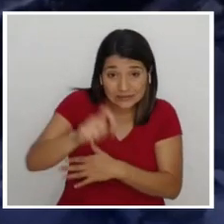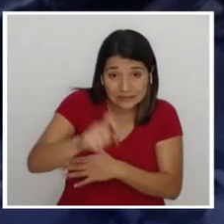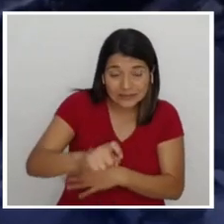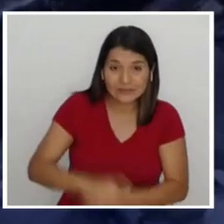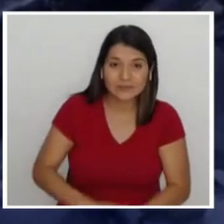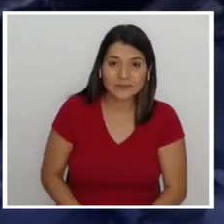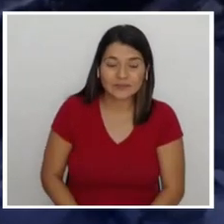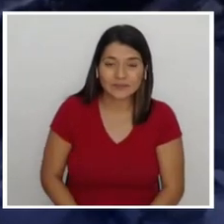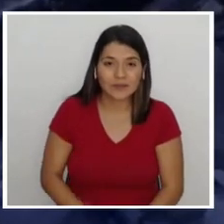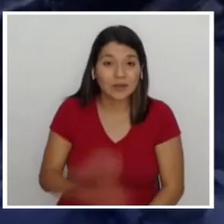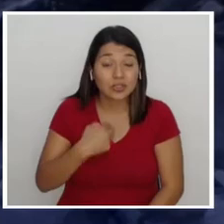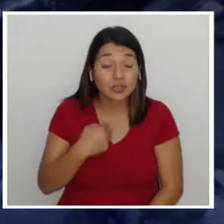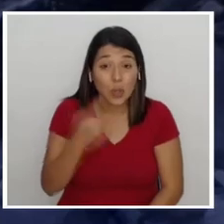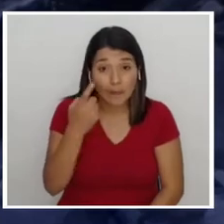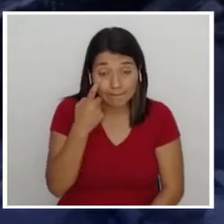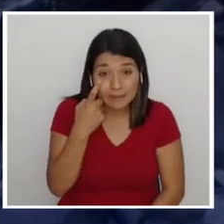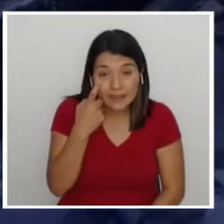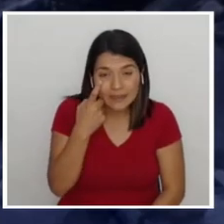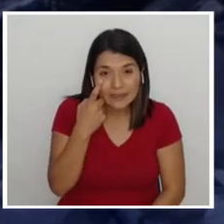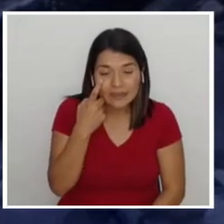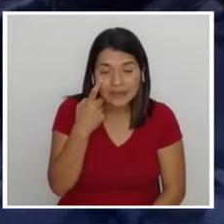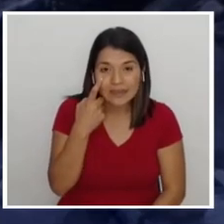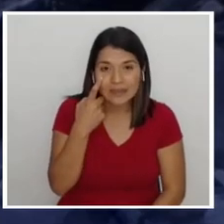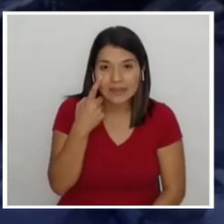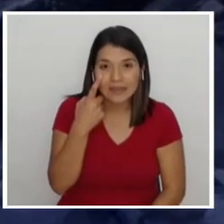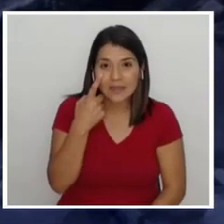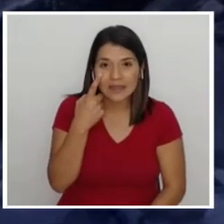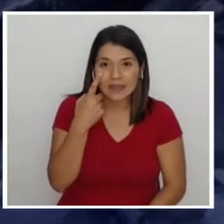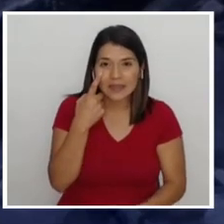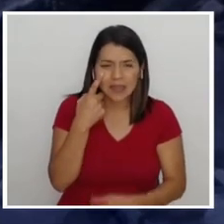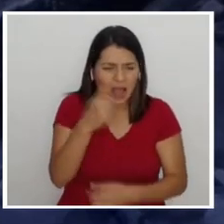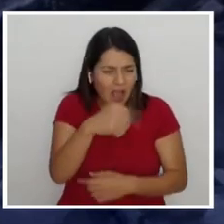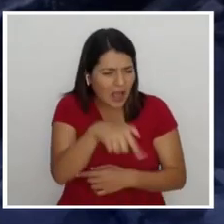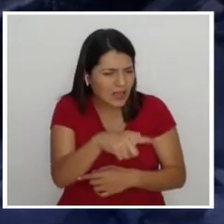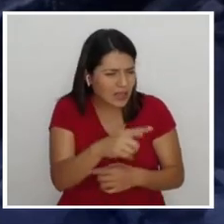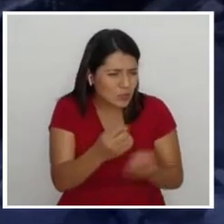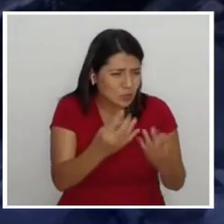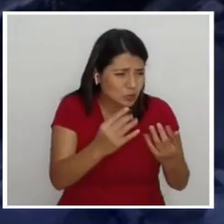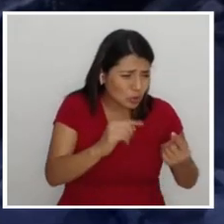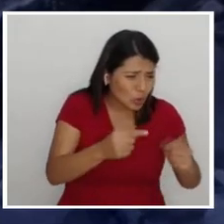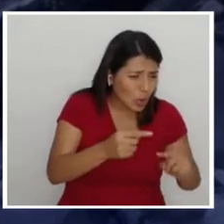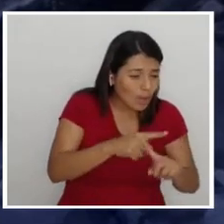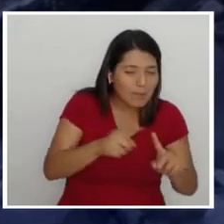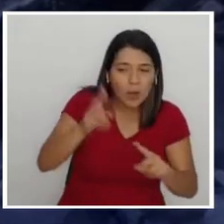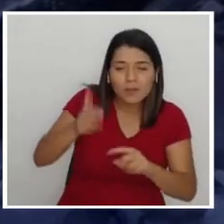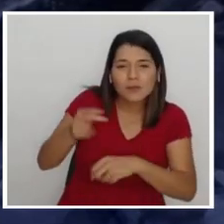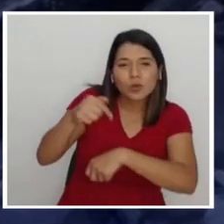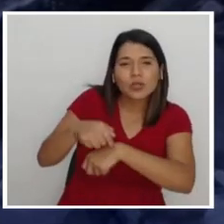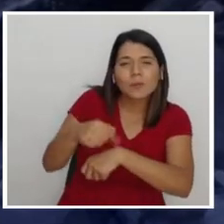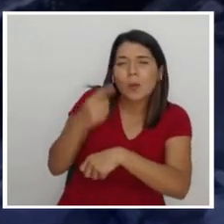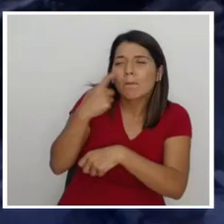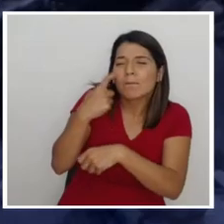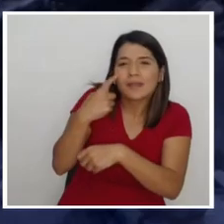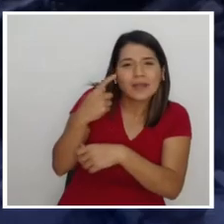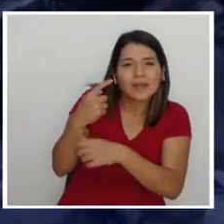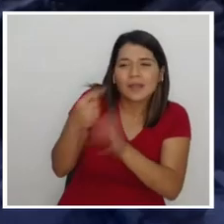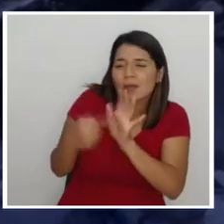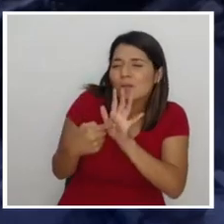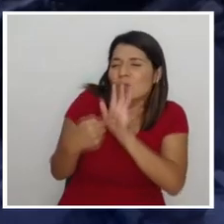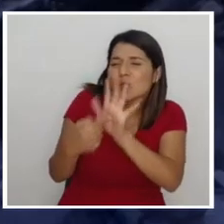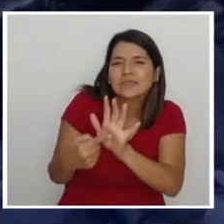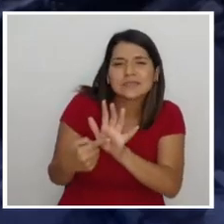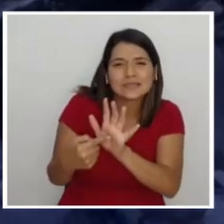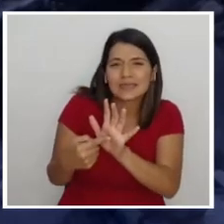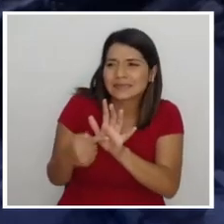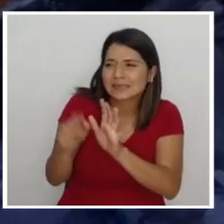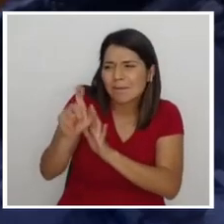Vi escenas dentro del dolor, escenas maravillosas de gente apoyando a sus semejantes,